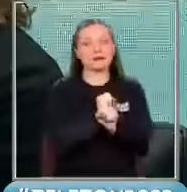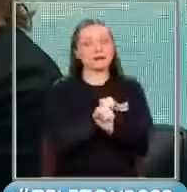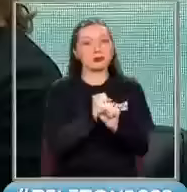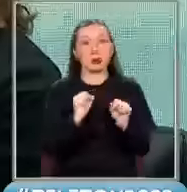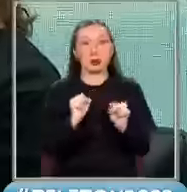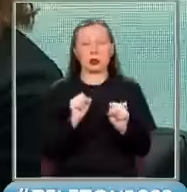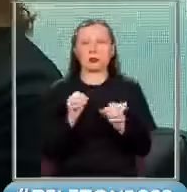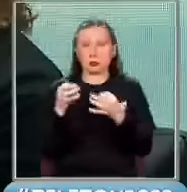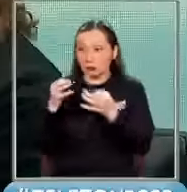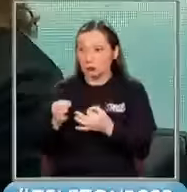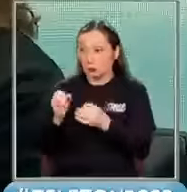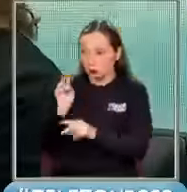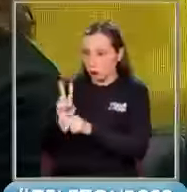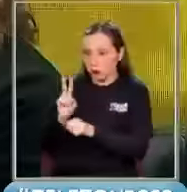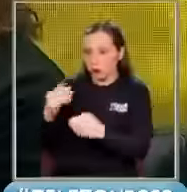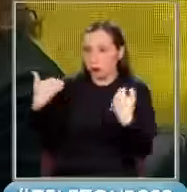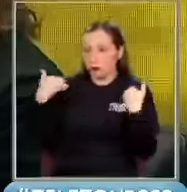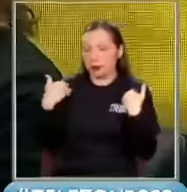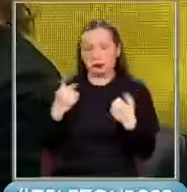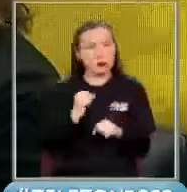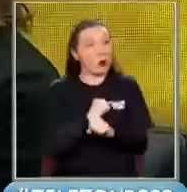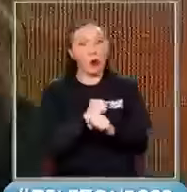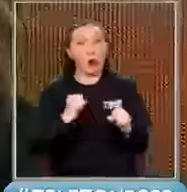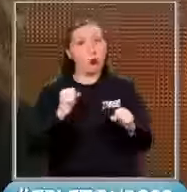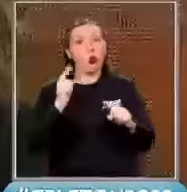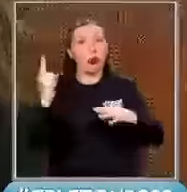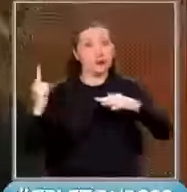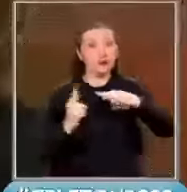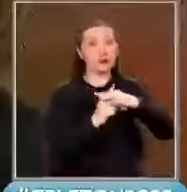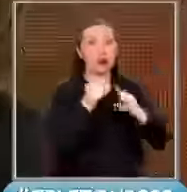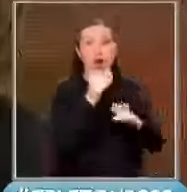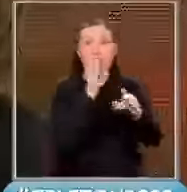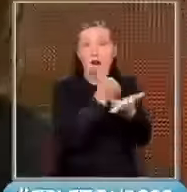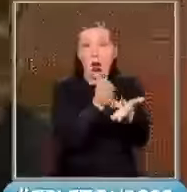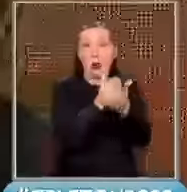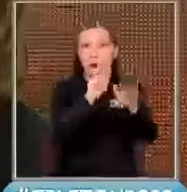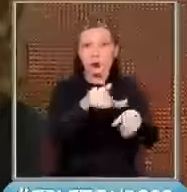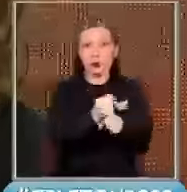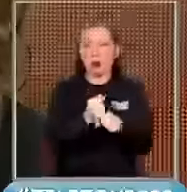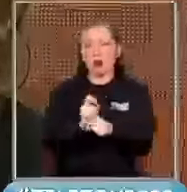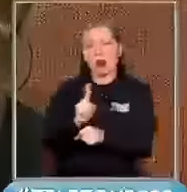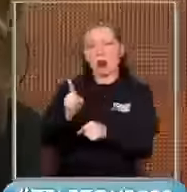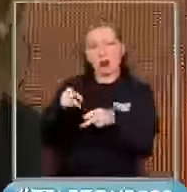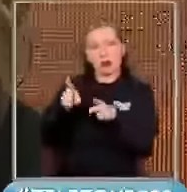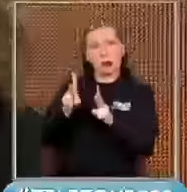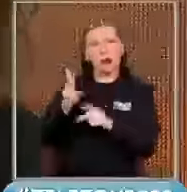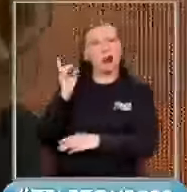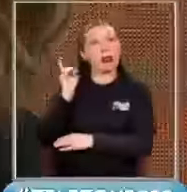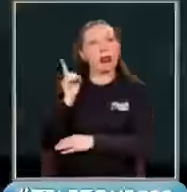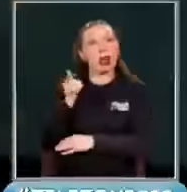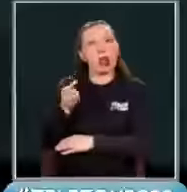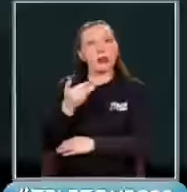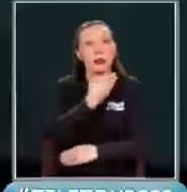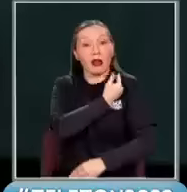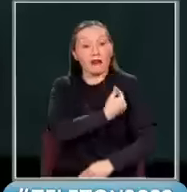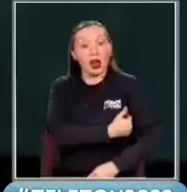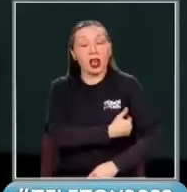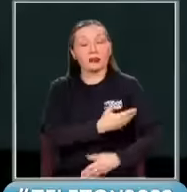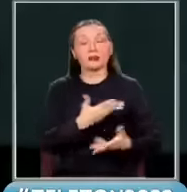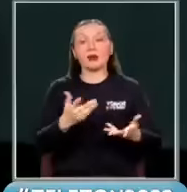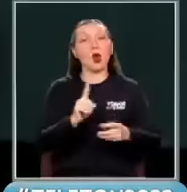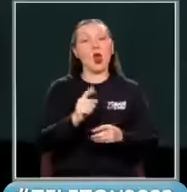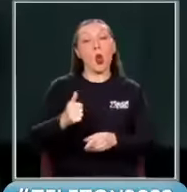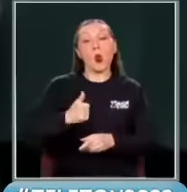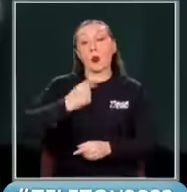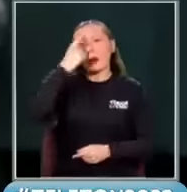era de profesor física. Y no pudo en ese colegio. Pero él tiene una... ¿No lo dejaron por esta discapacidad de su brazo izquierdo? Porque no